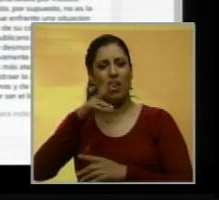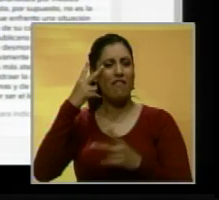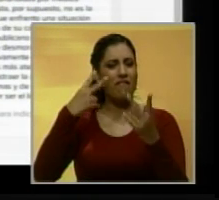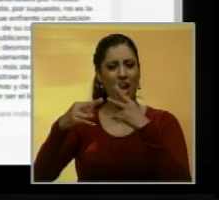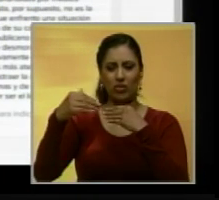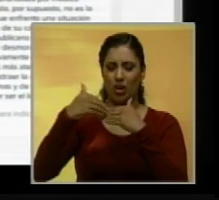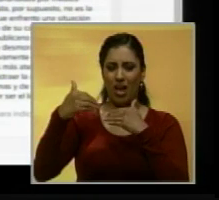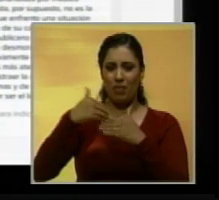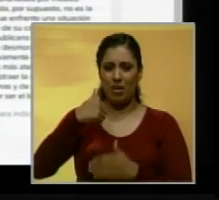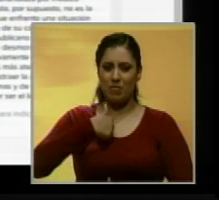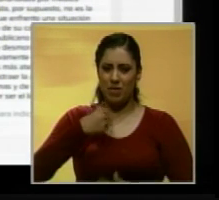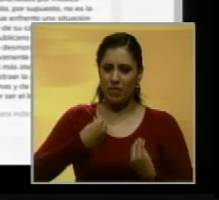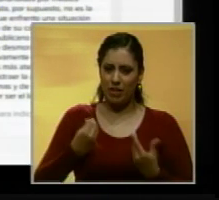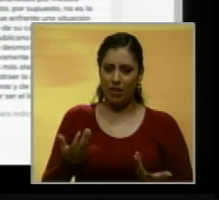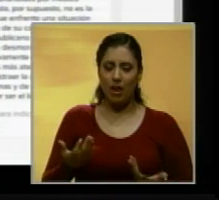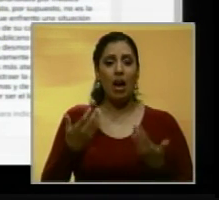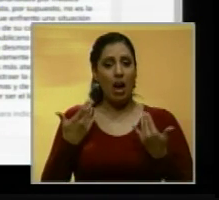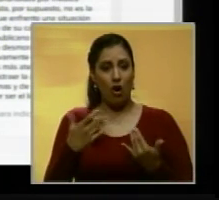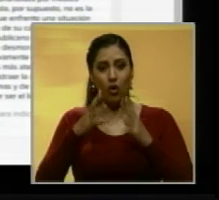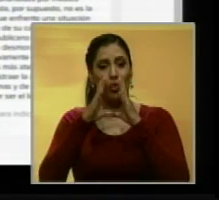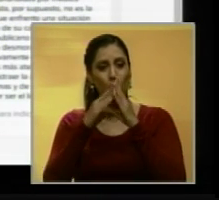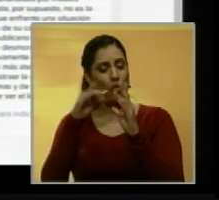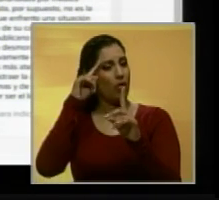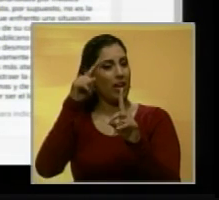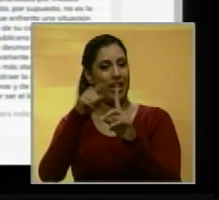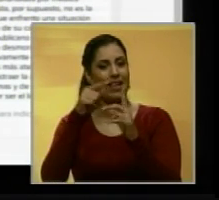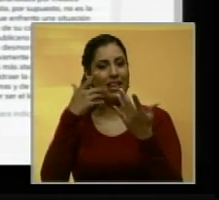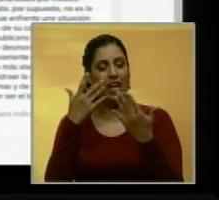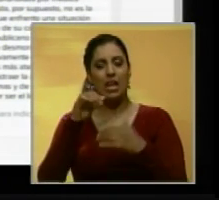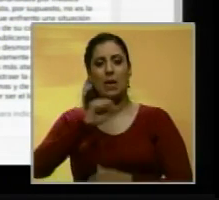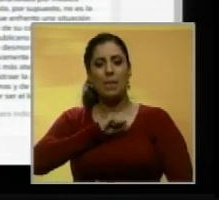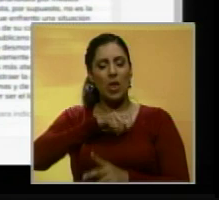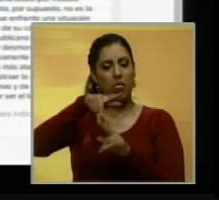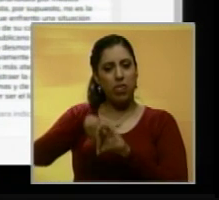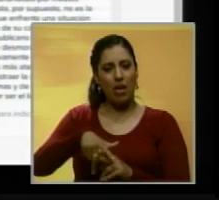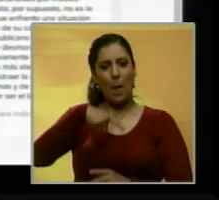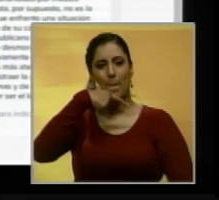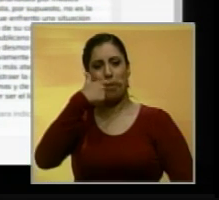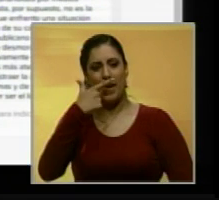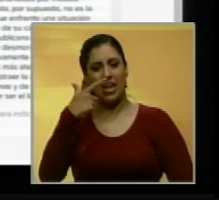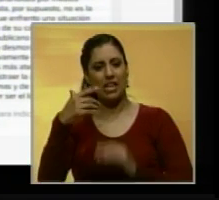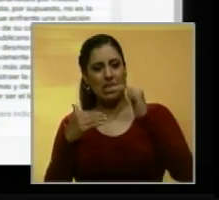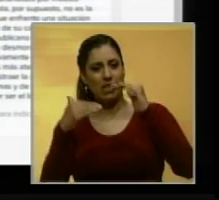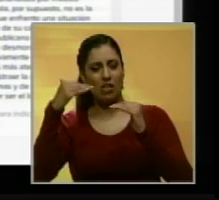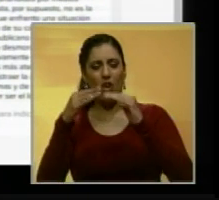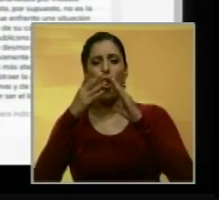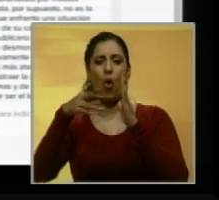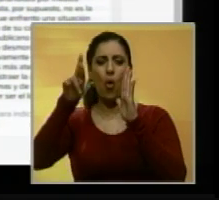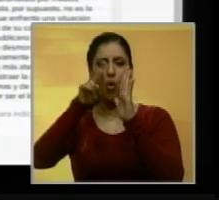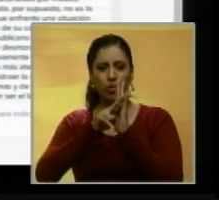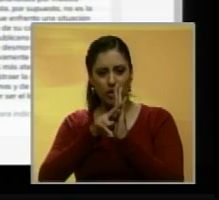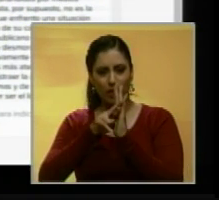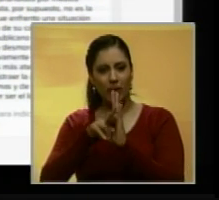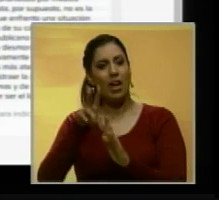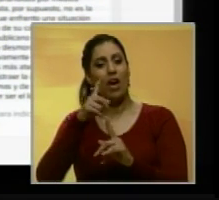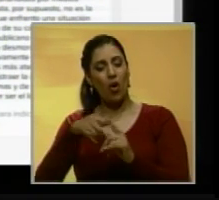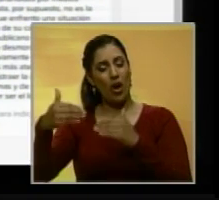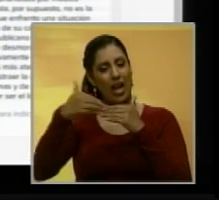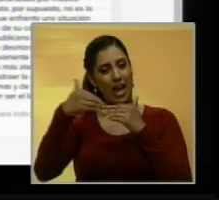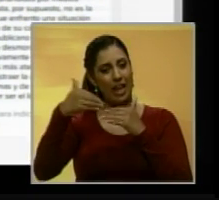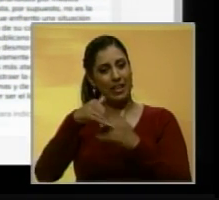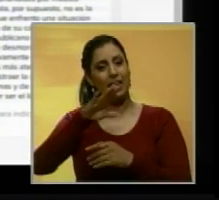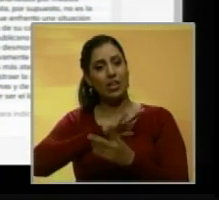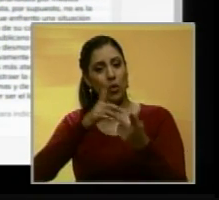falsas acusaciones sobre mi vida. Todo eso con la finalidad de intimidarme, humillarme y desequilibrarme una vez más. Los ataques